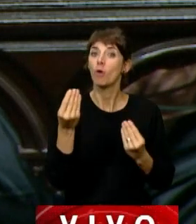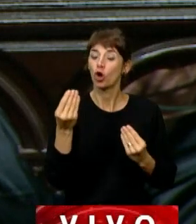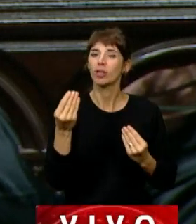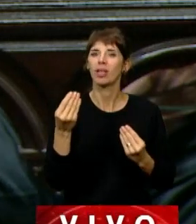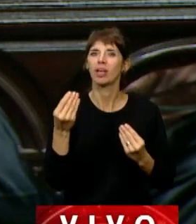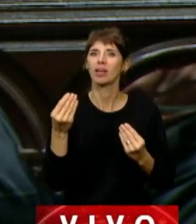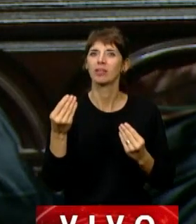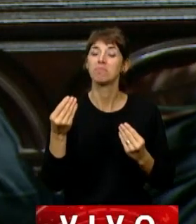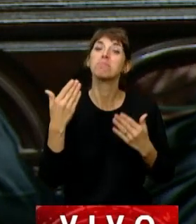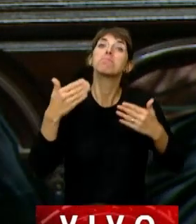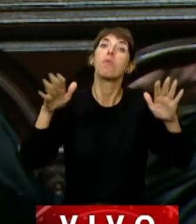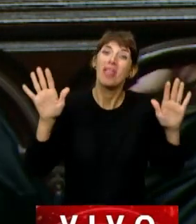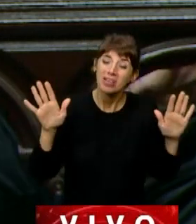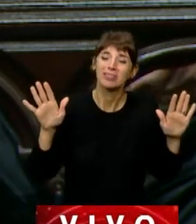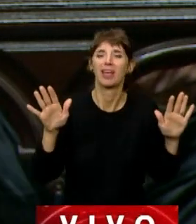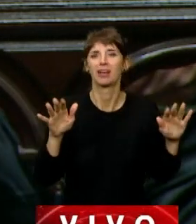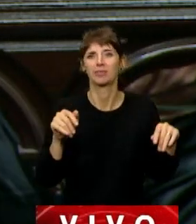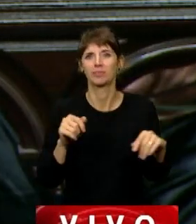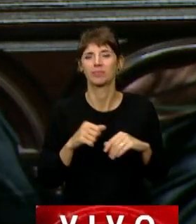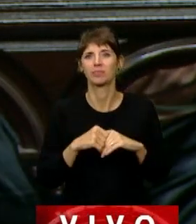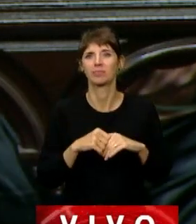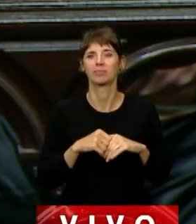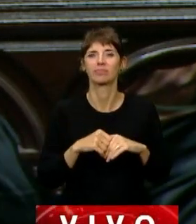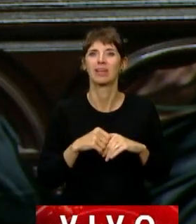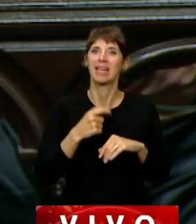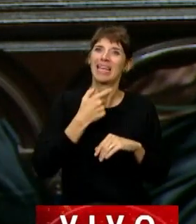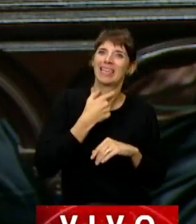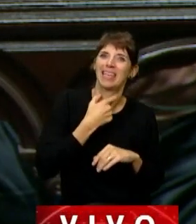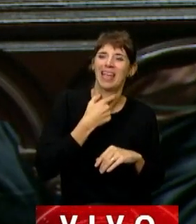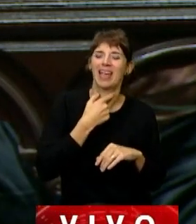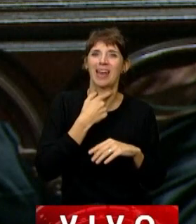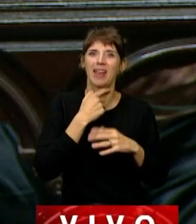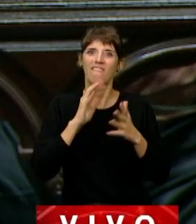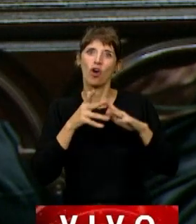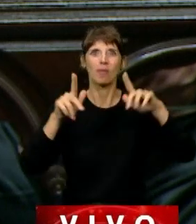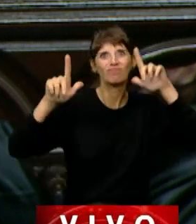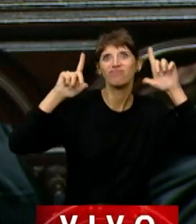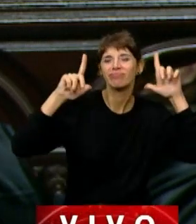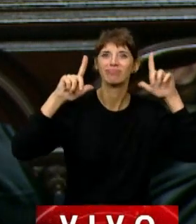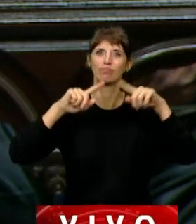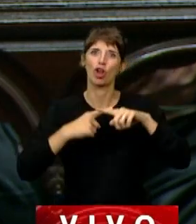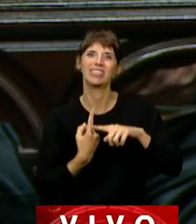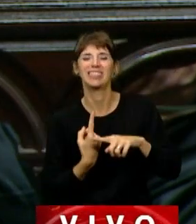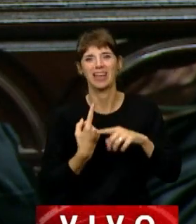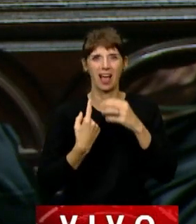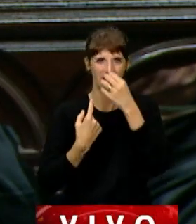cuales, quizás producto de esta cosa de intentar posicionarnos políticamente desde